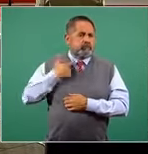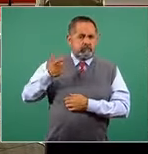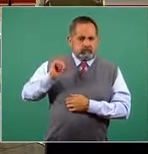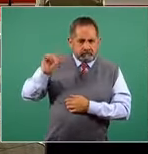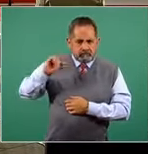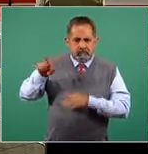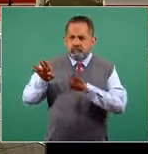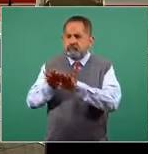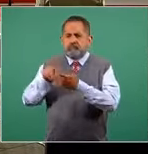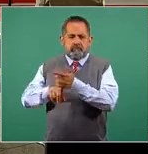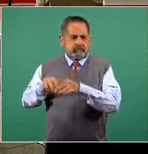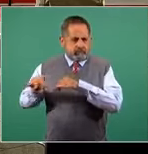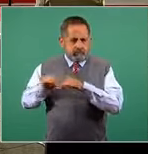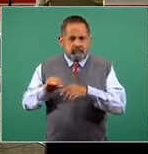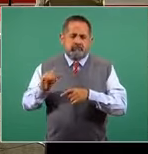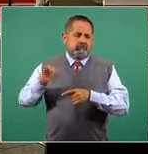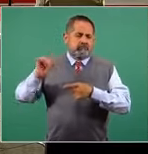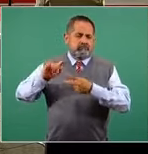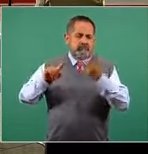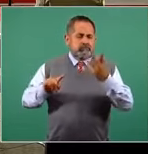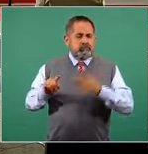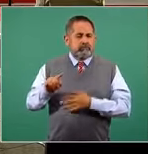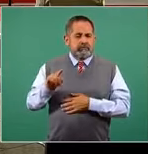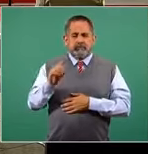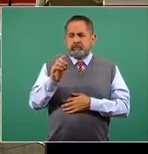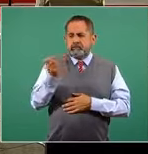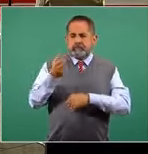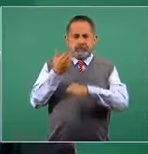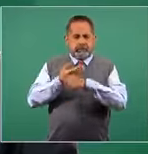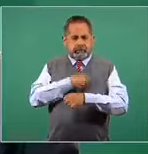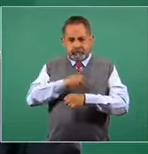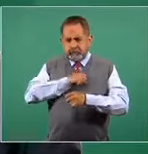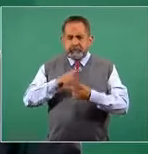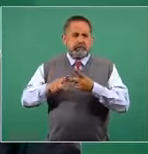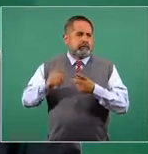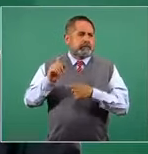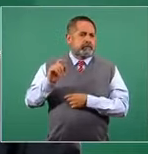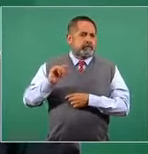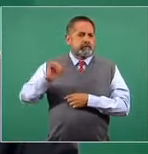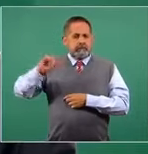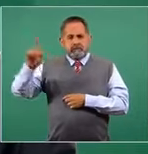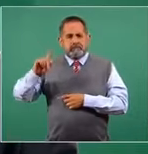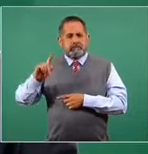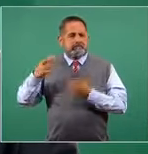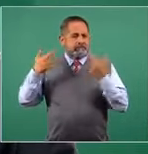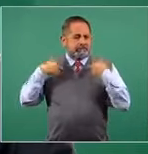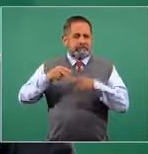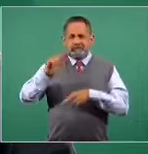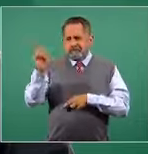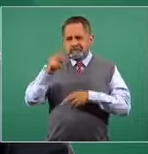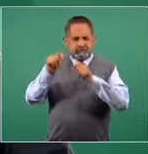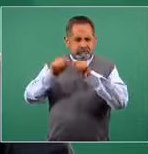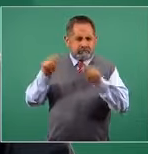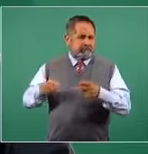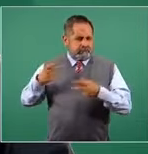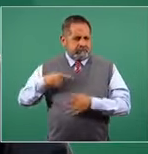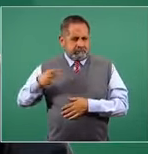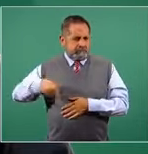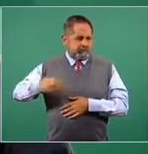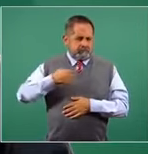y funcionarios de la Secretaría de Salud, académicas y académicos, todos ellos y ellas gente muy